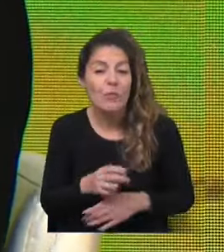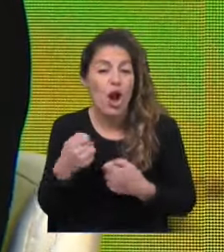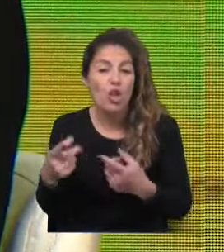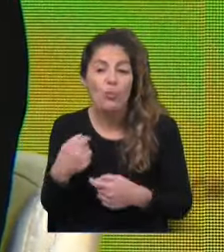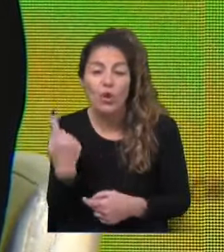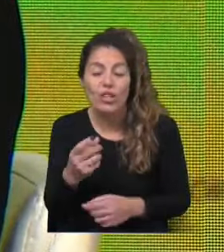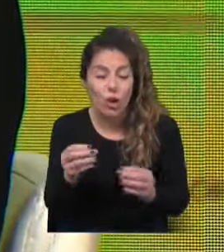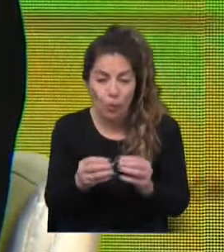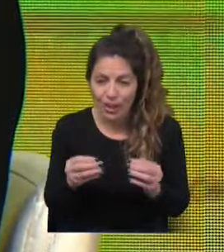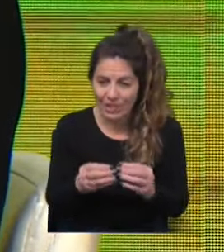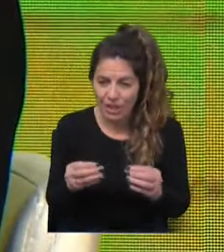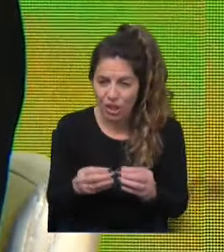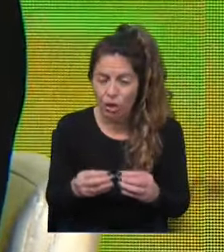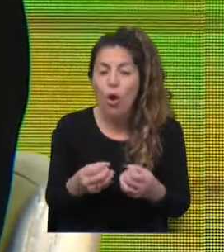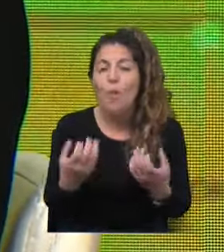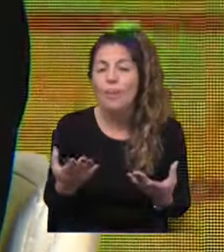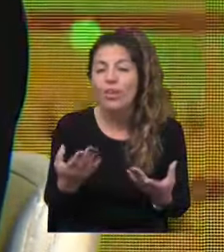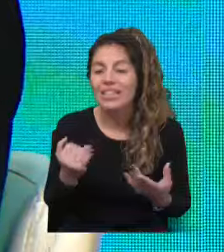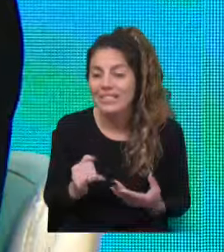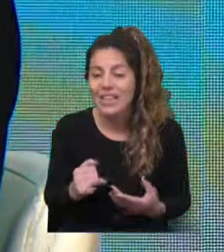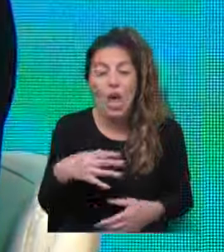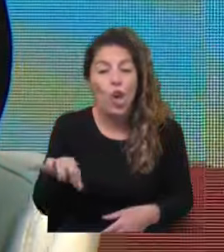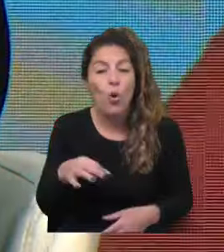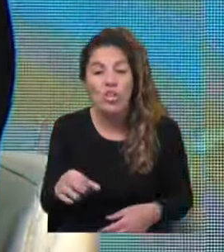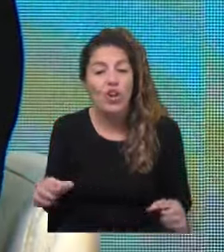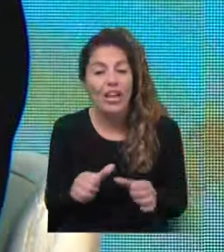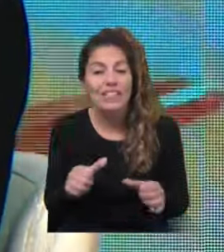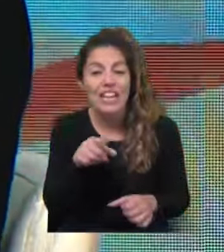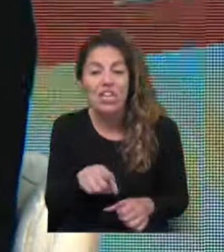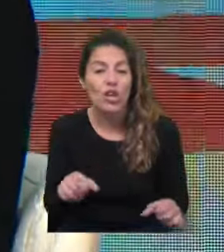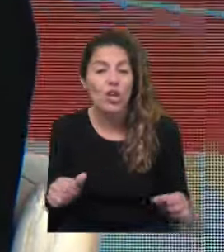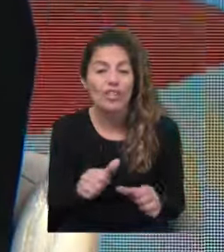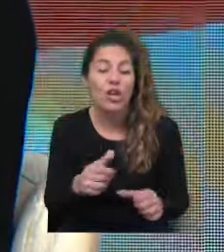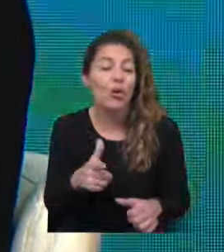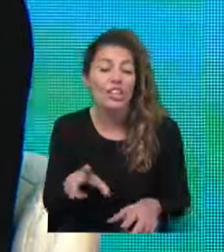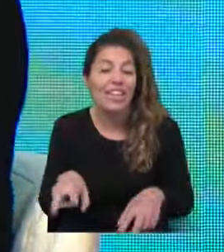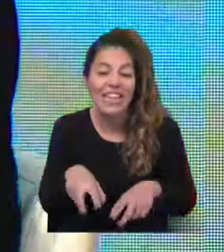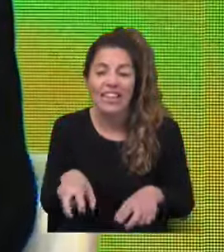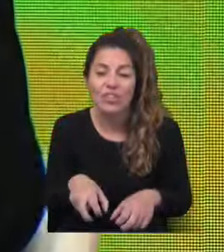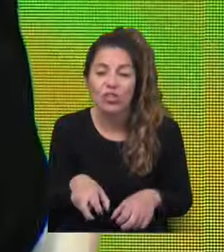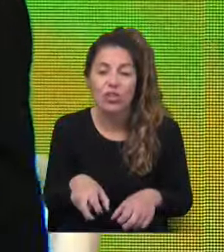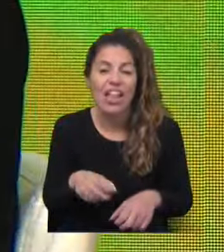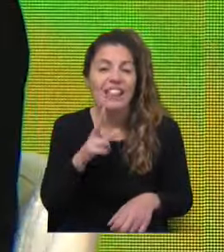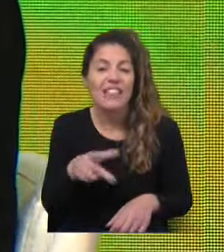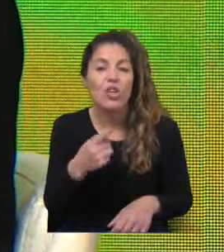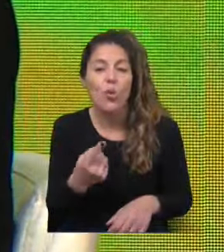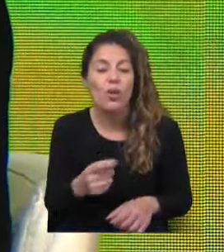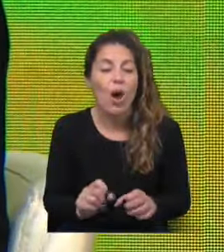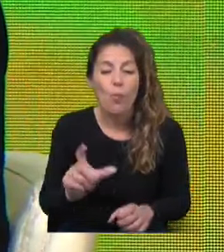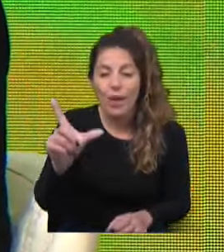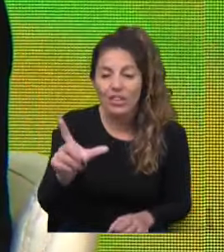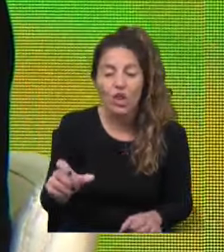de nuestros compañeros. Porque en sí lo único que va a hacer, ellos lo que hacen, como no tienen ingresos, dice, un aumento a